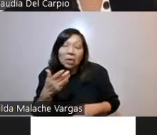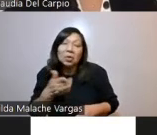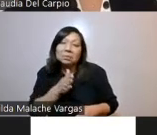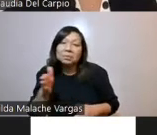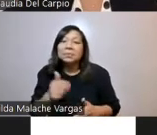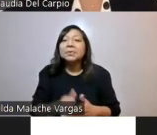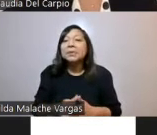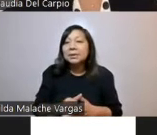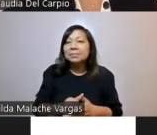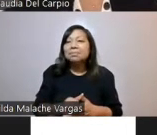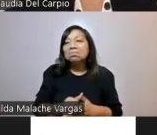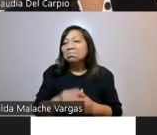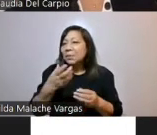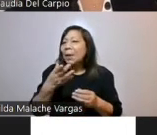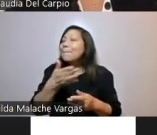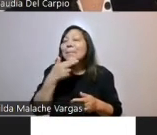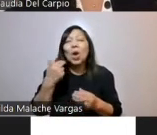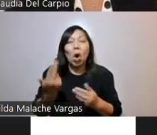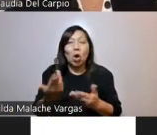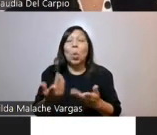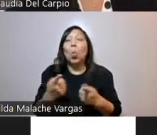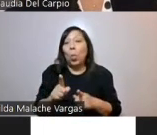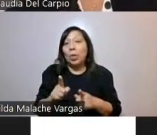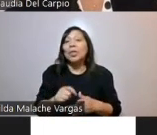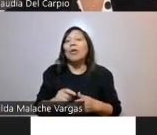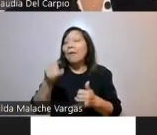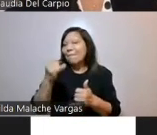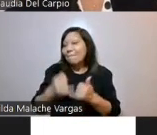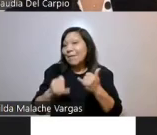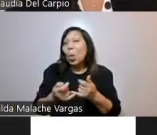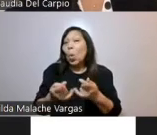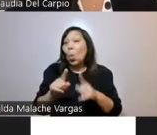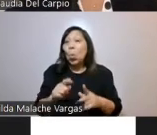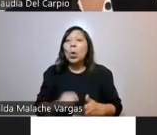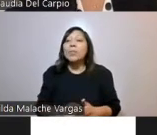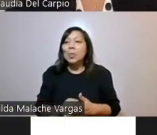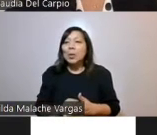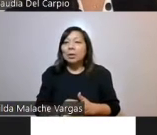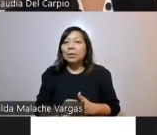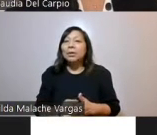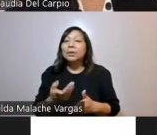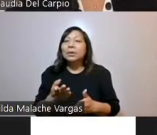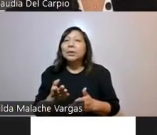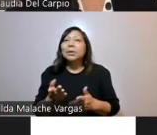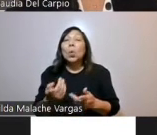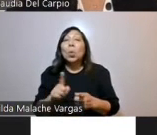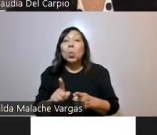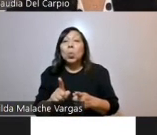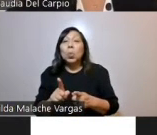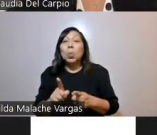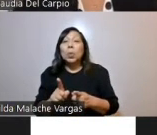pero bueno, esas son las recomendaciones finalmente en cuanto a la higiene durante